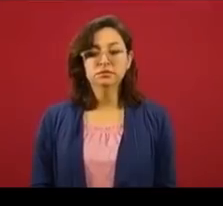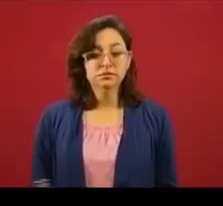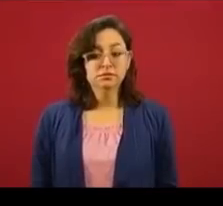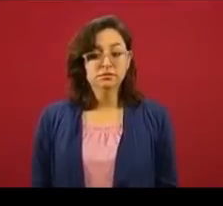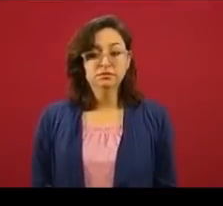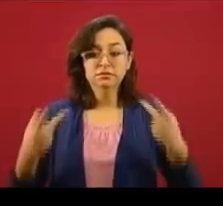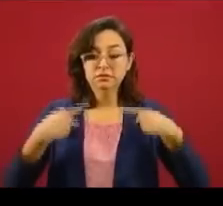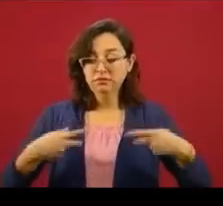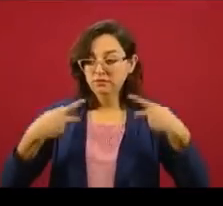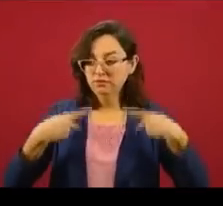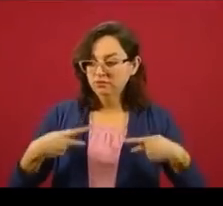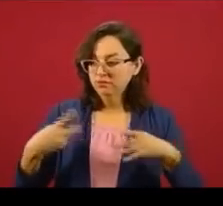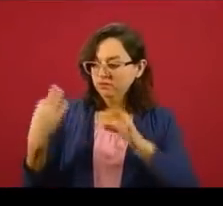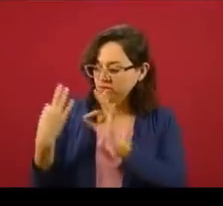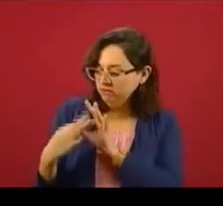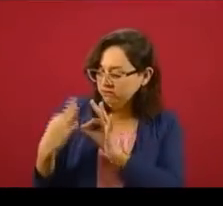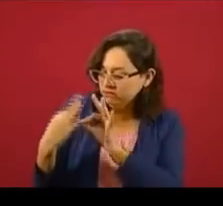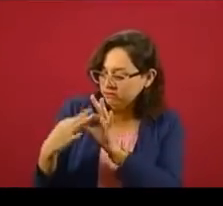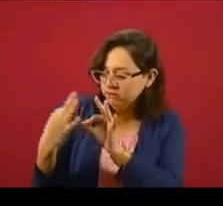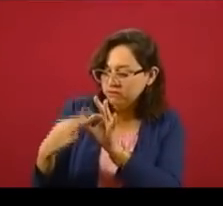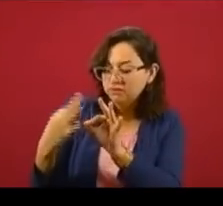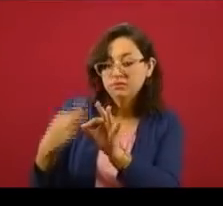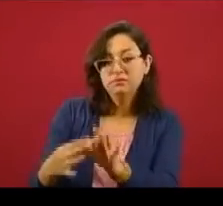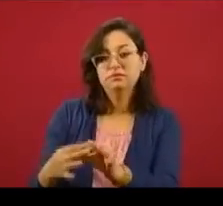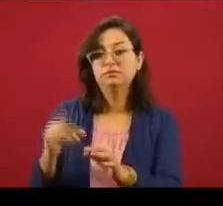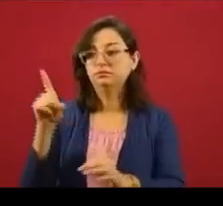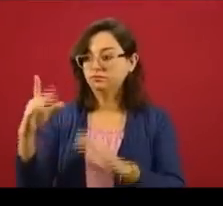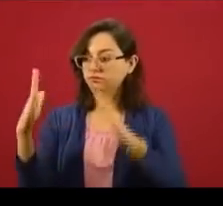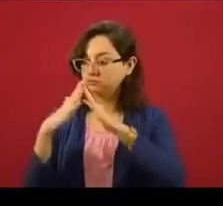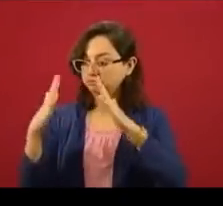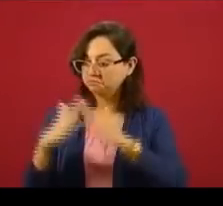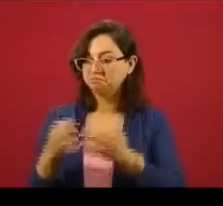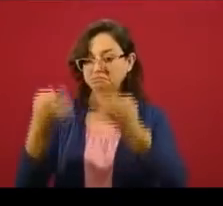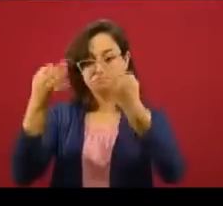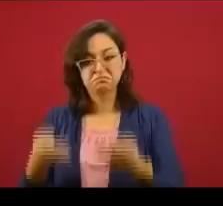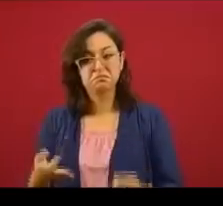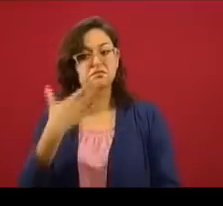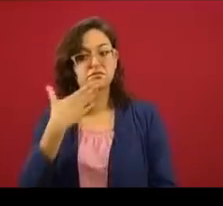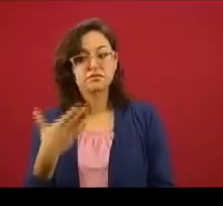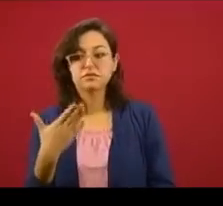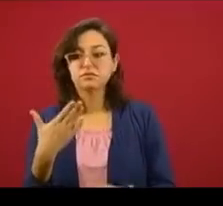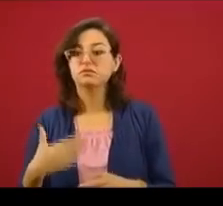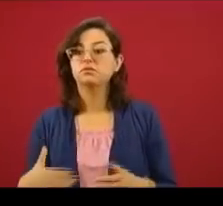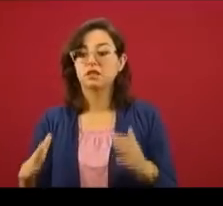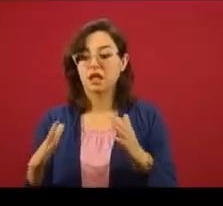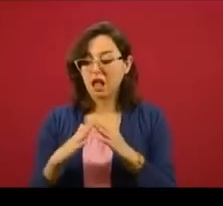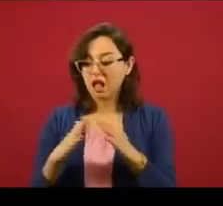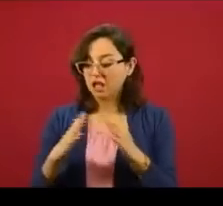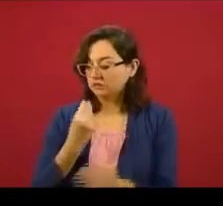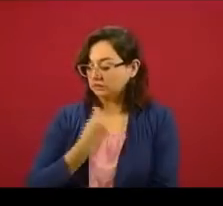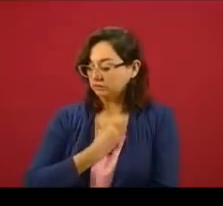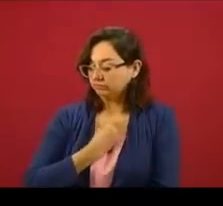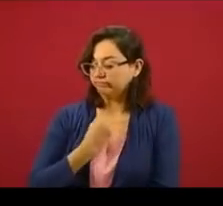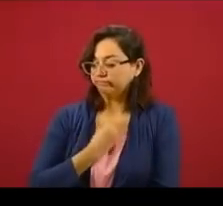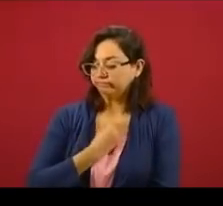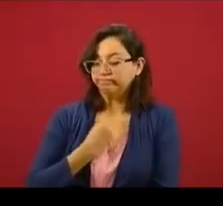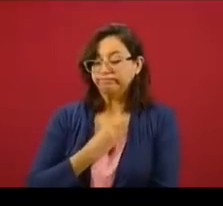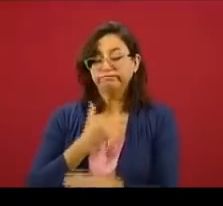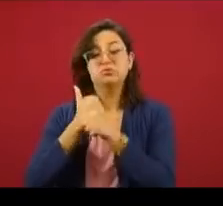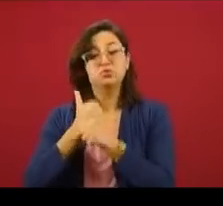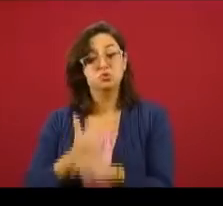cumpliendo en sus casas y muchos padeciendo,